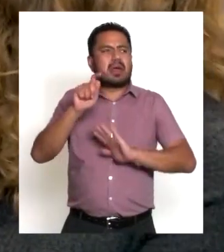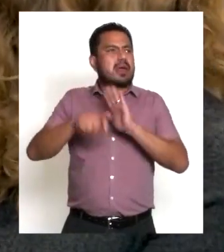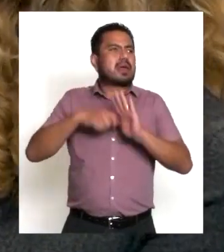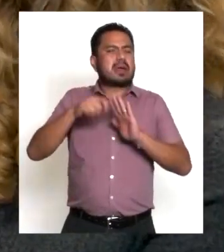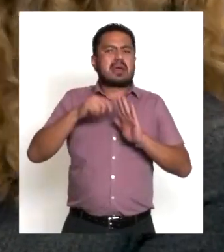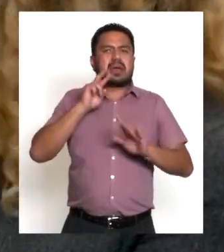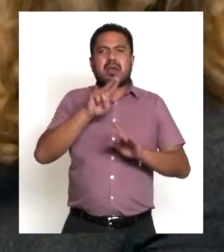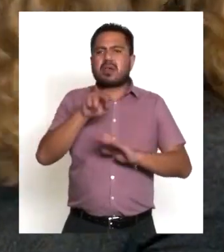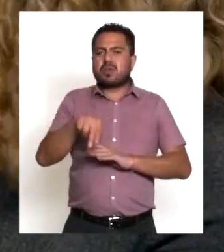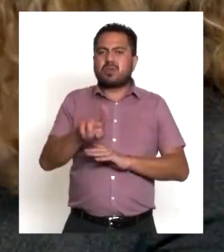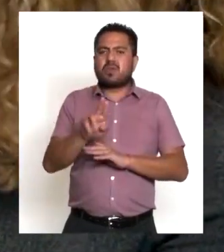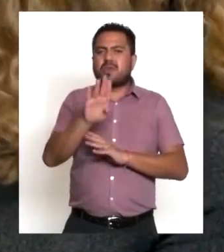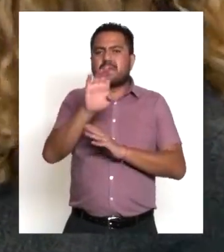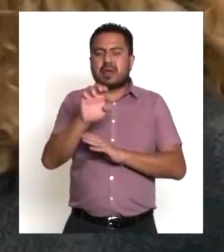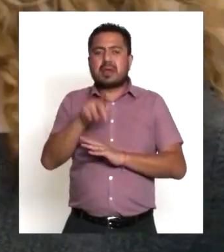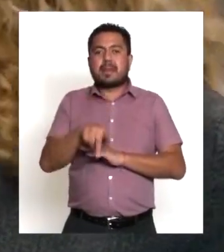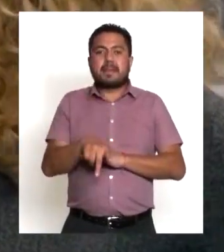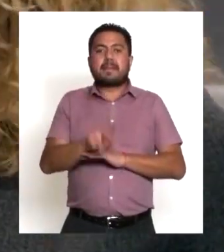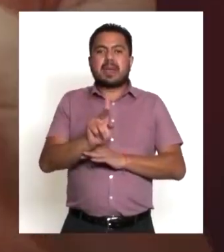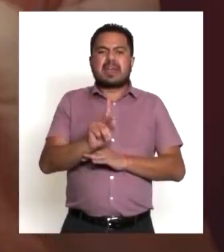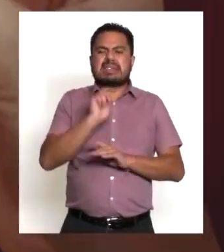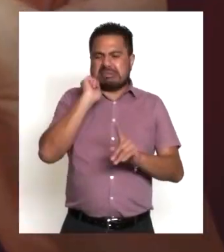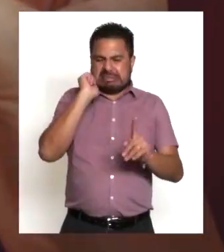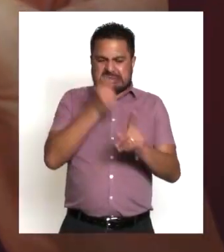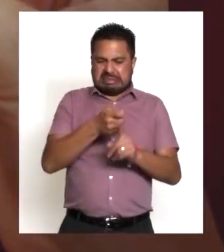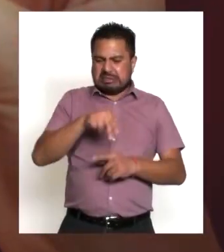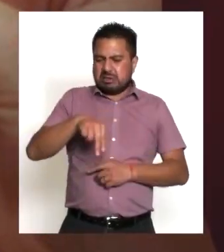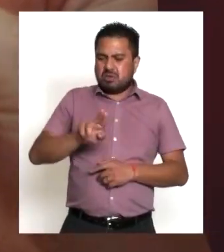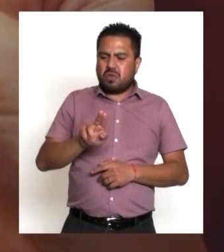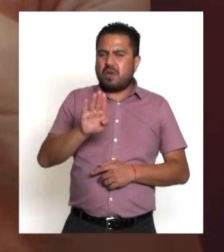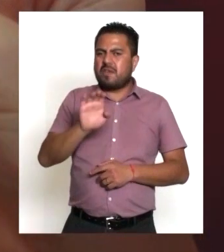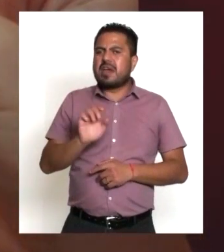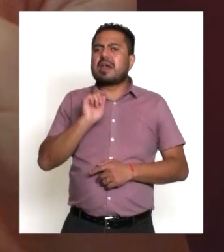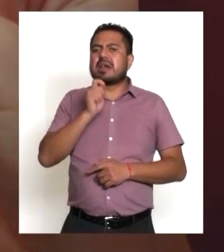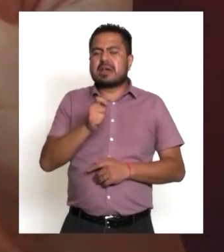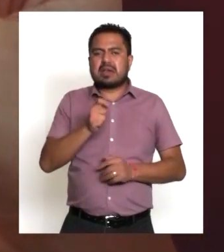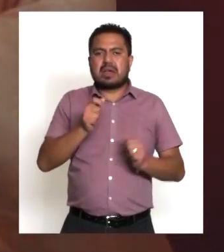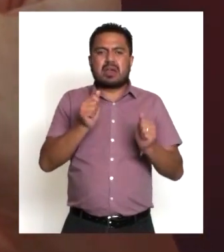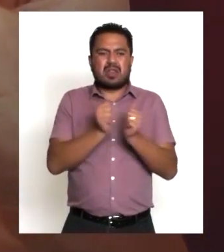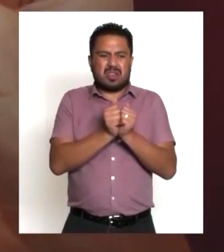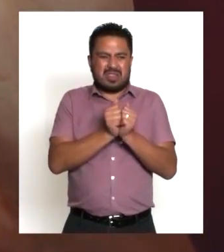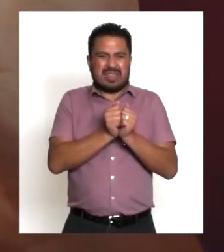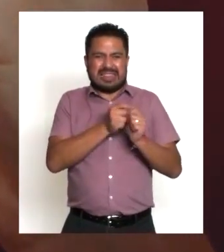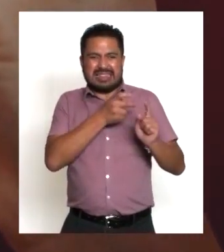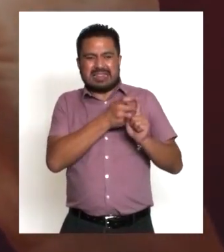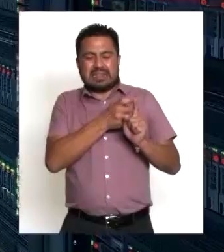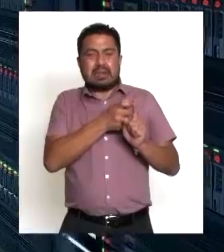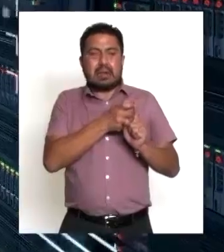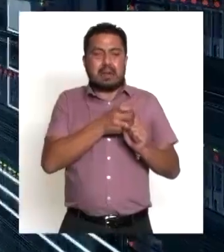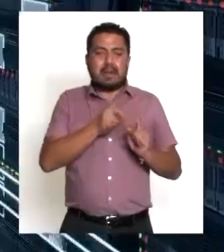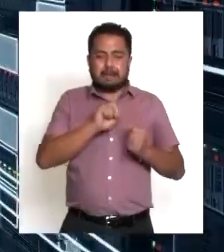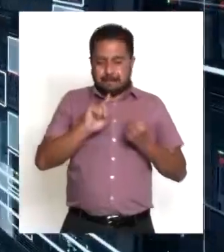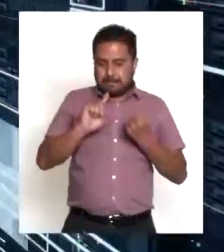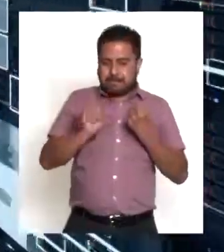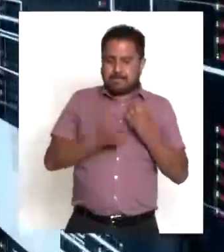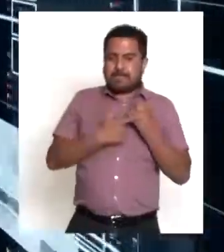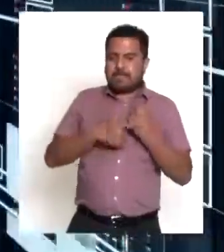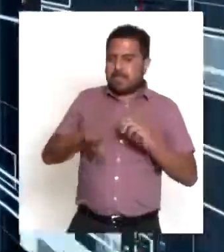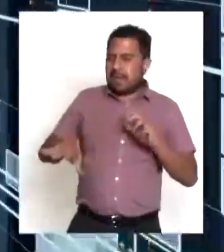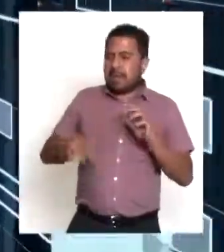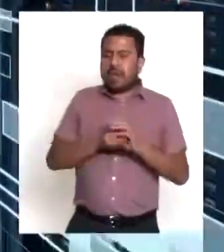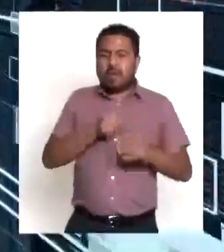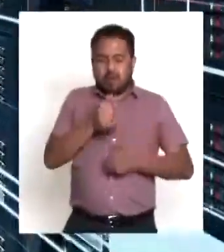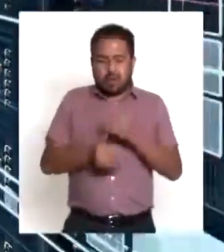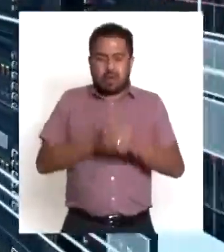una película desde la nube. Pero, ¿qué es la nube? La nube o cloud computing es una metáfora